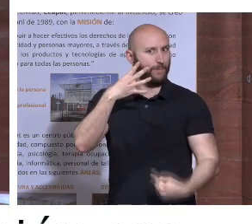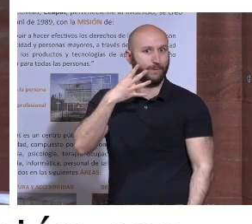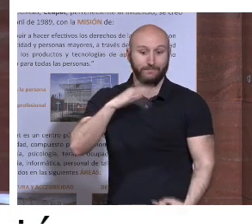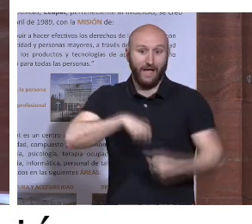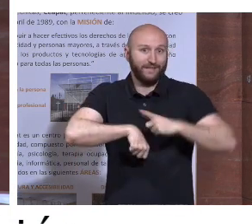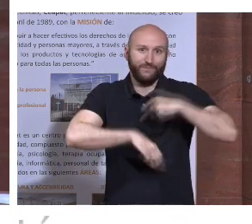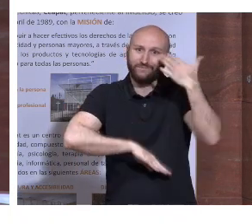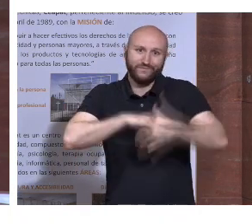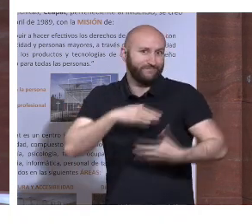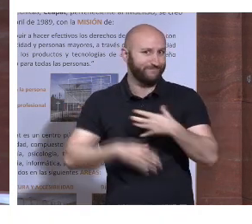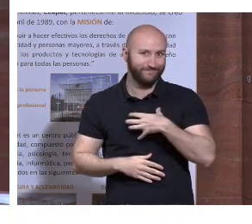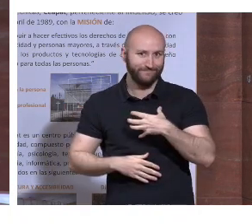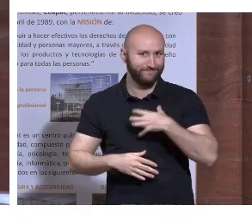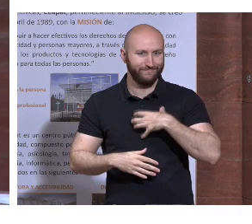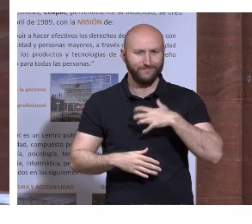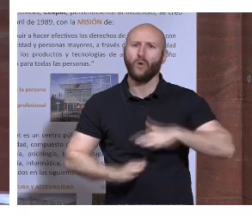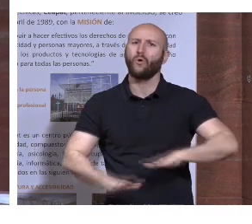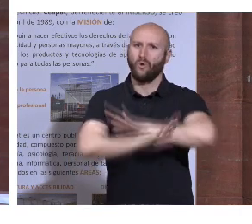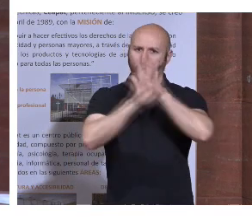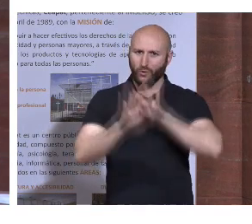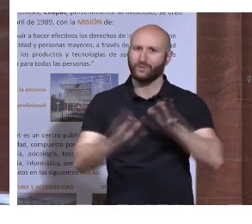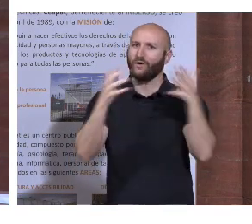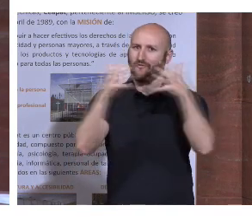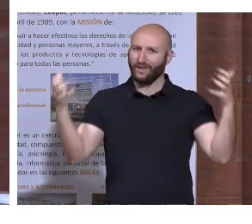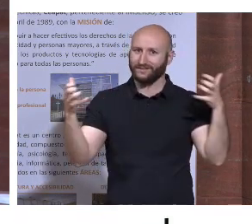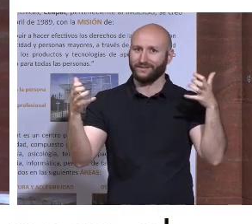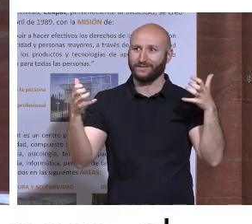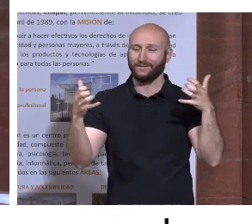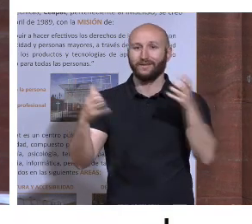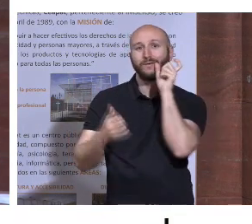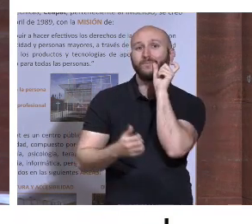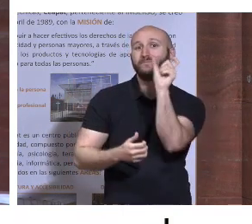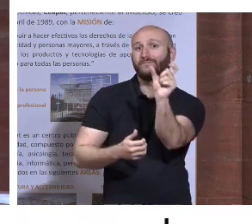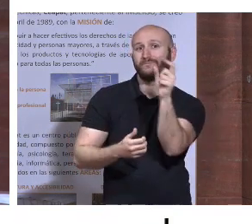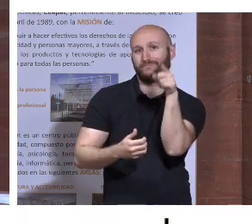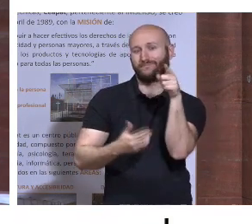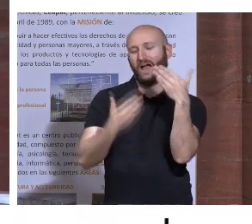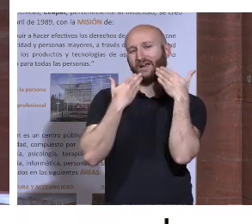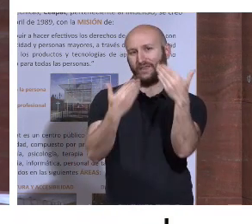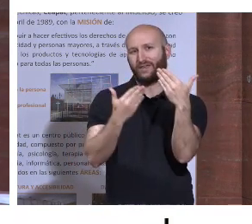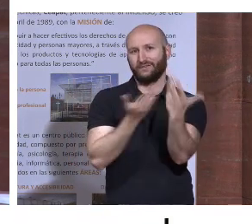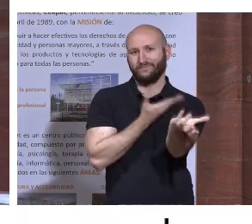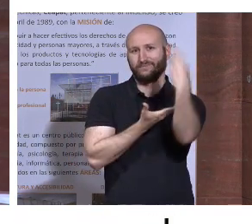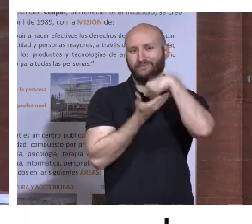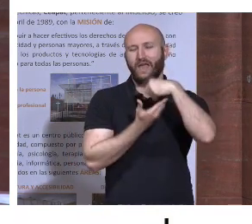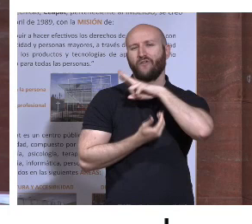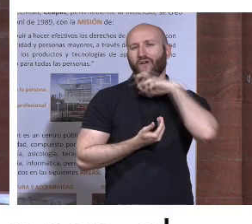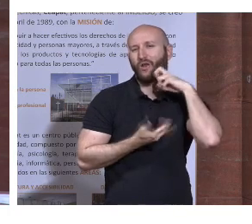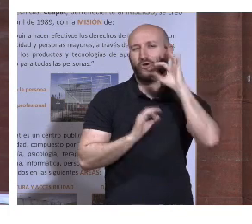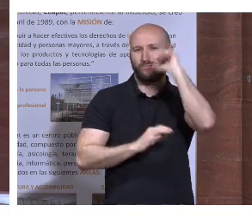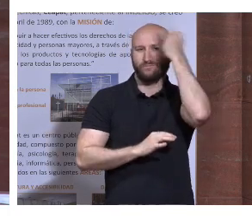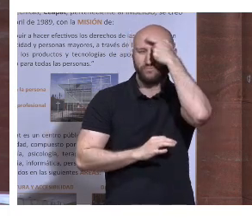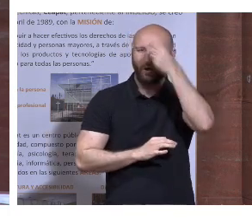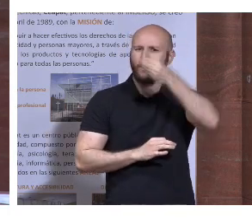limitado. Voy concluyendo con un juego de palabras, hecho con la palabra gracias, que recogen valores o conceptos que